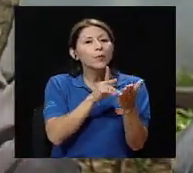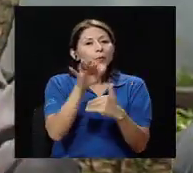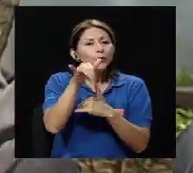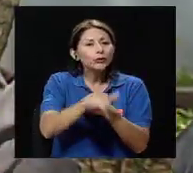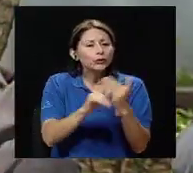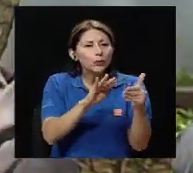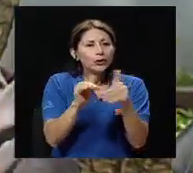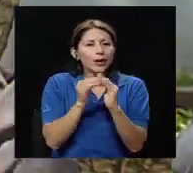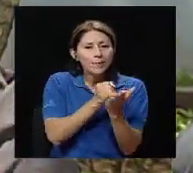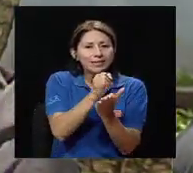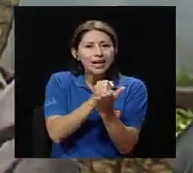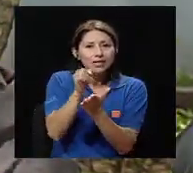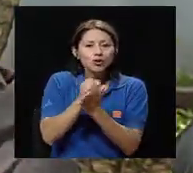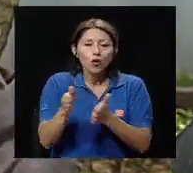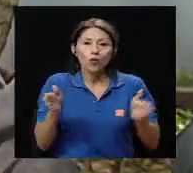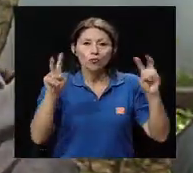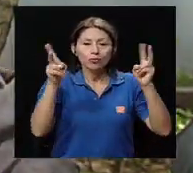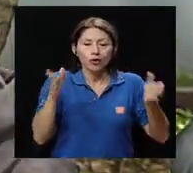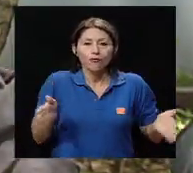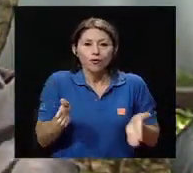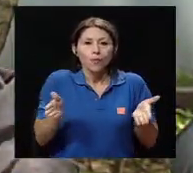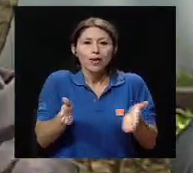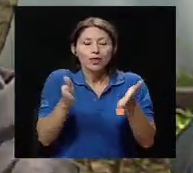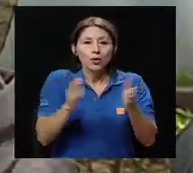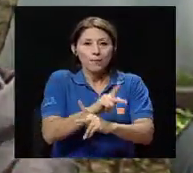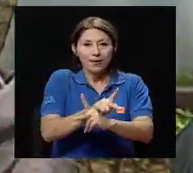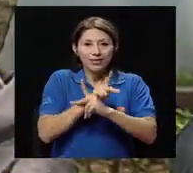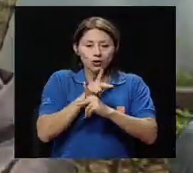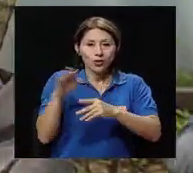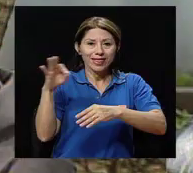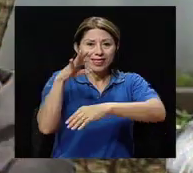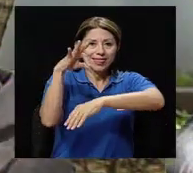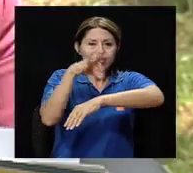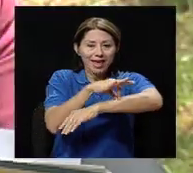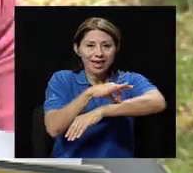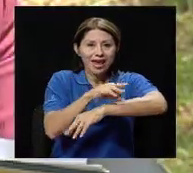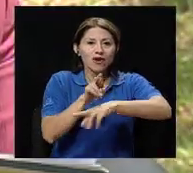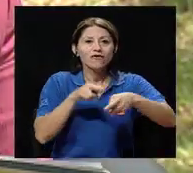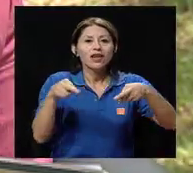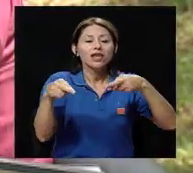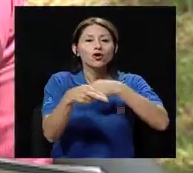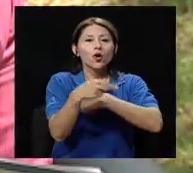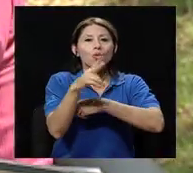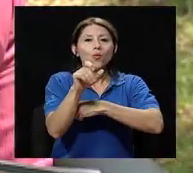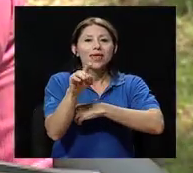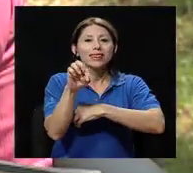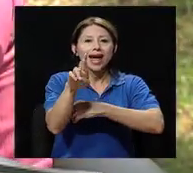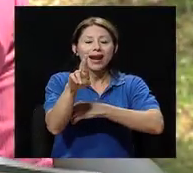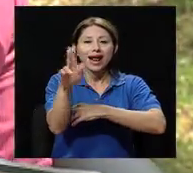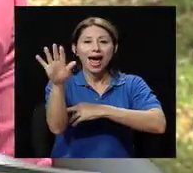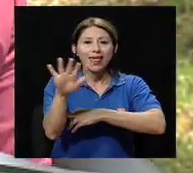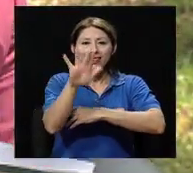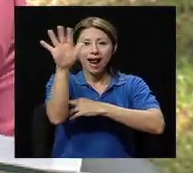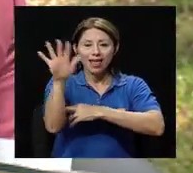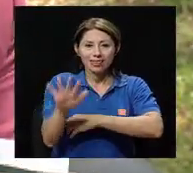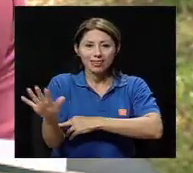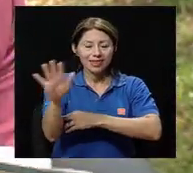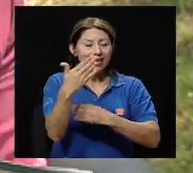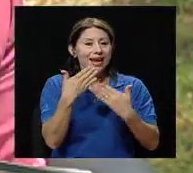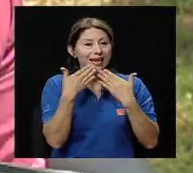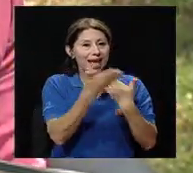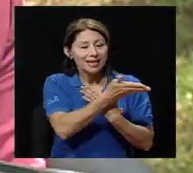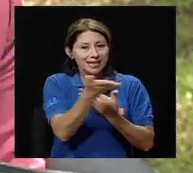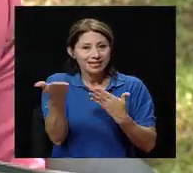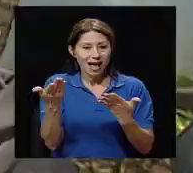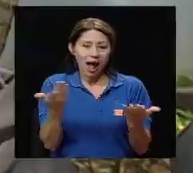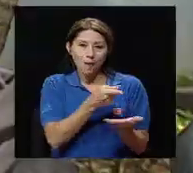investigación, fomento de la prevención del dengue en la región Huetar Atlántica. Con ellos vamos a conversar sobre este tema y les agradecemos mucho la